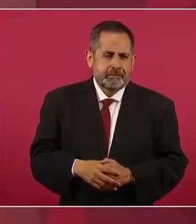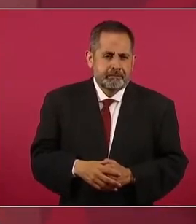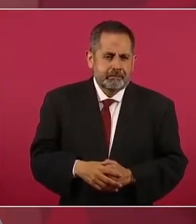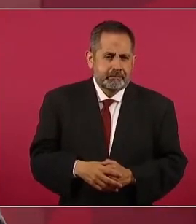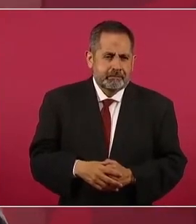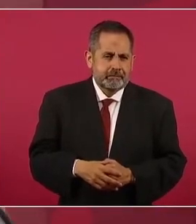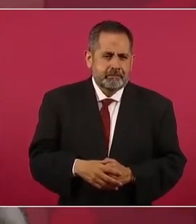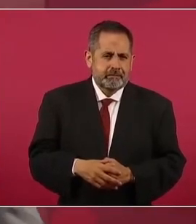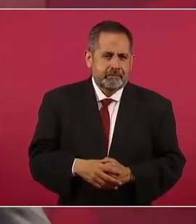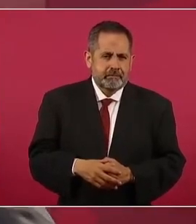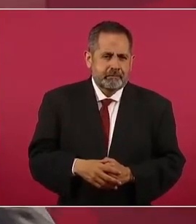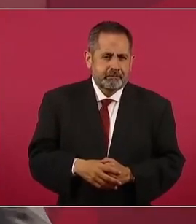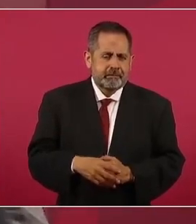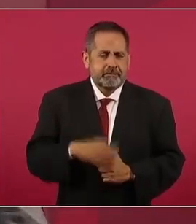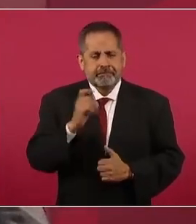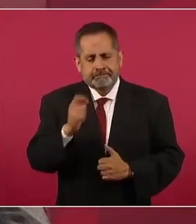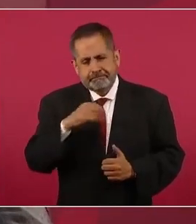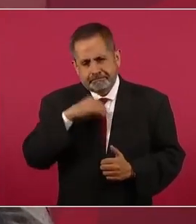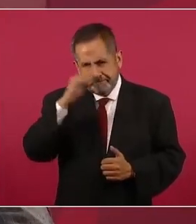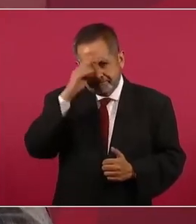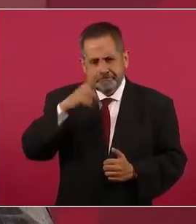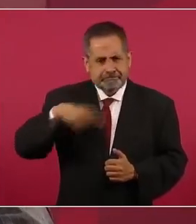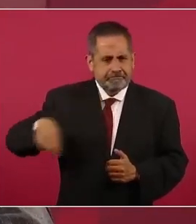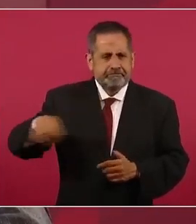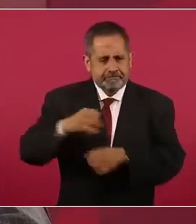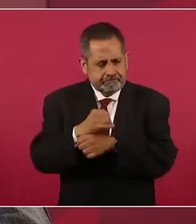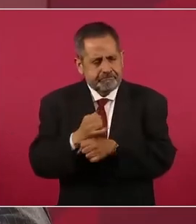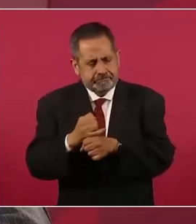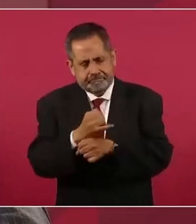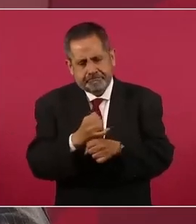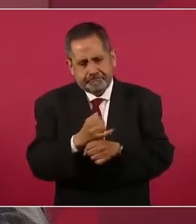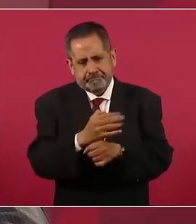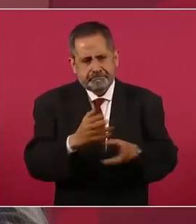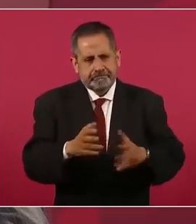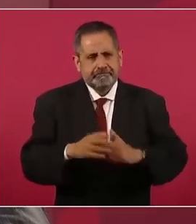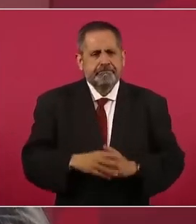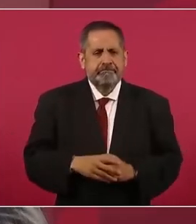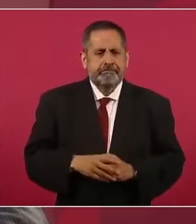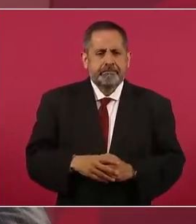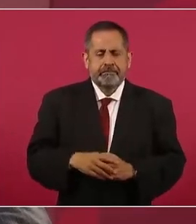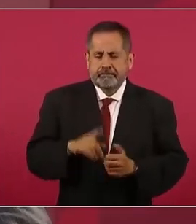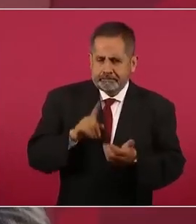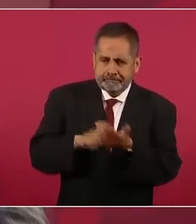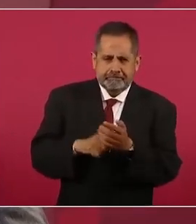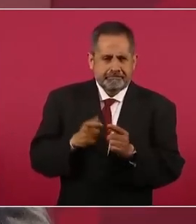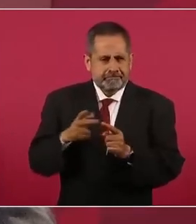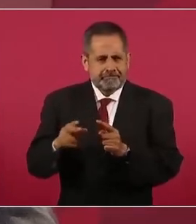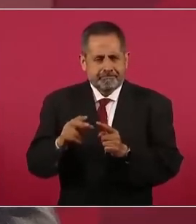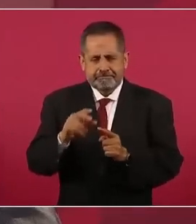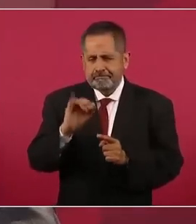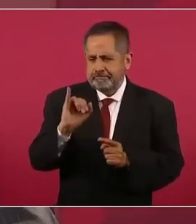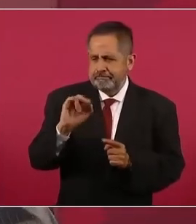es cuestiones de investigación, es inteligencia financiera.